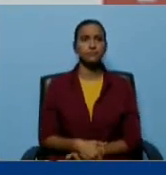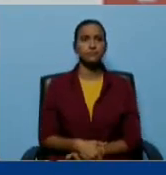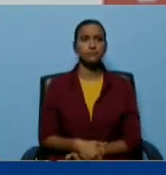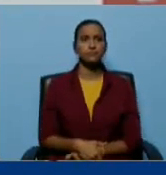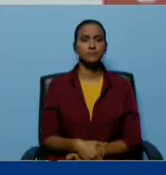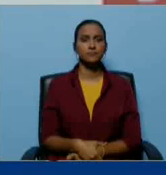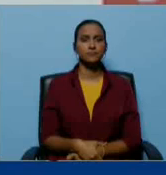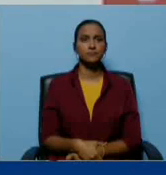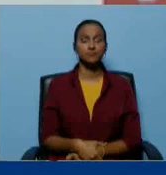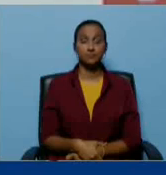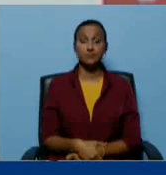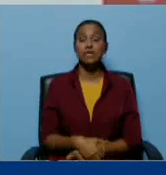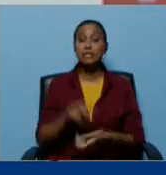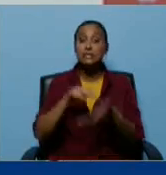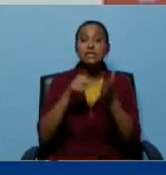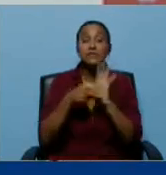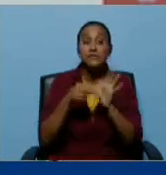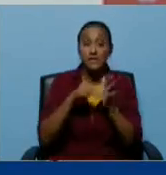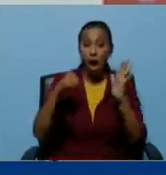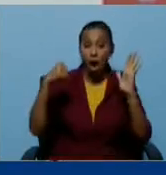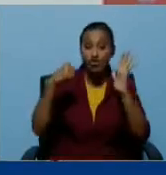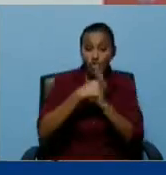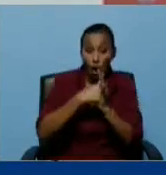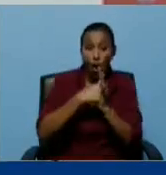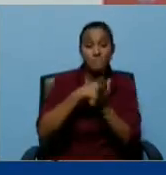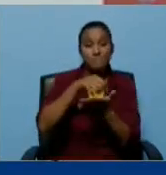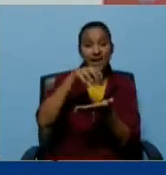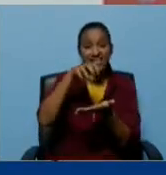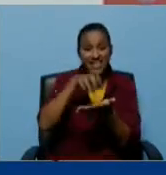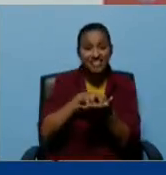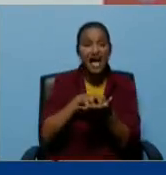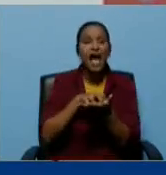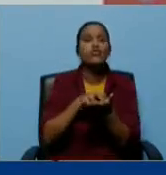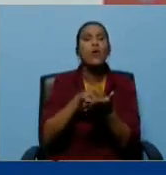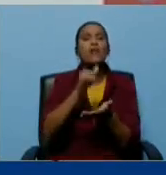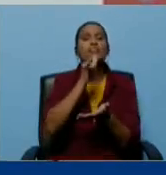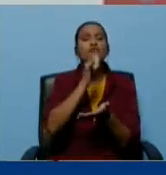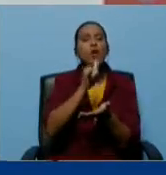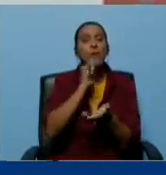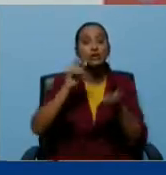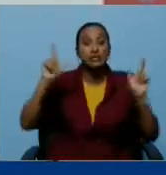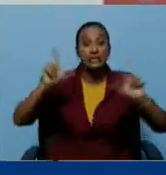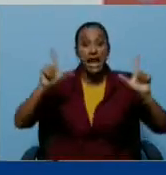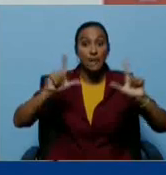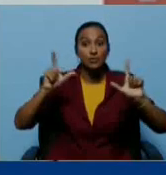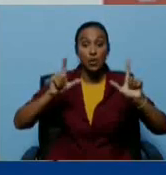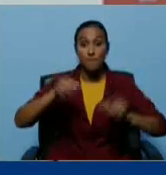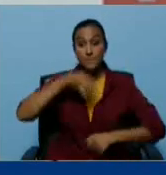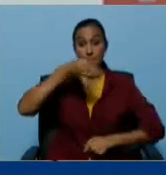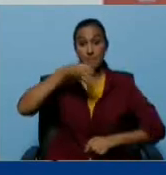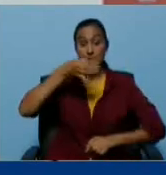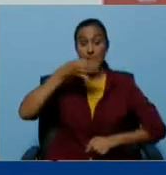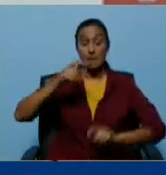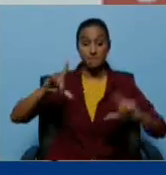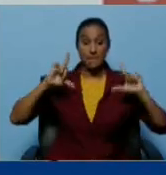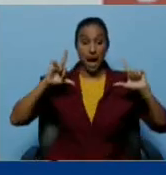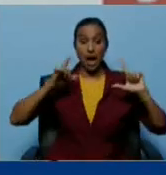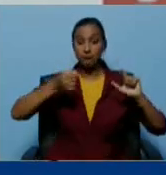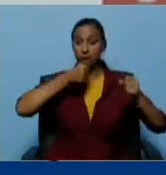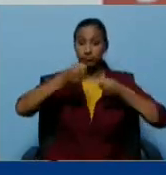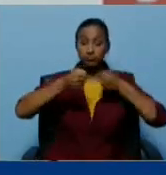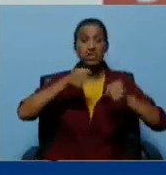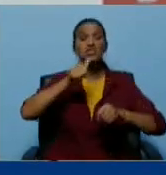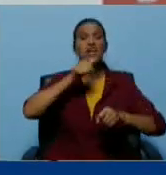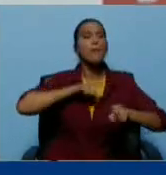Fue un golpe mediático de las oligarquías dirigidos por el imperialismo y